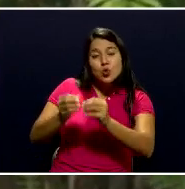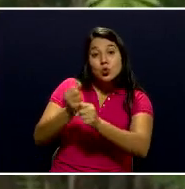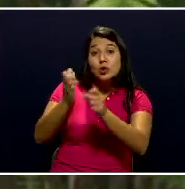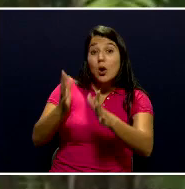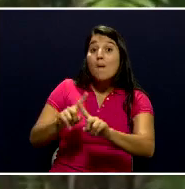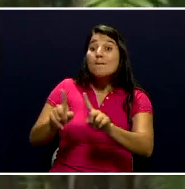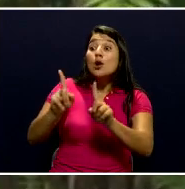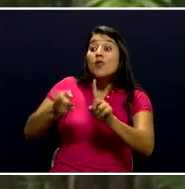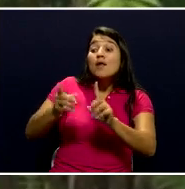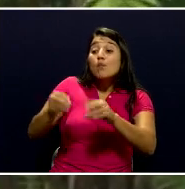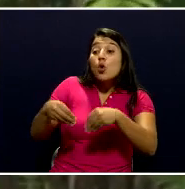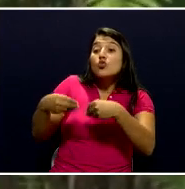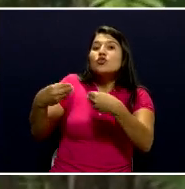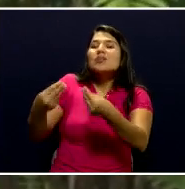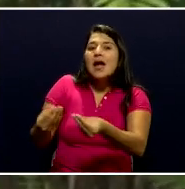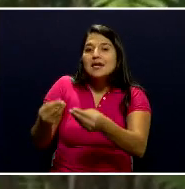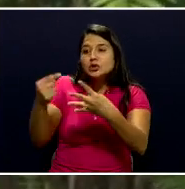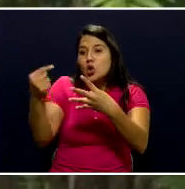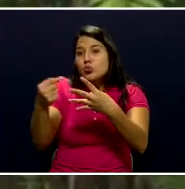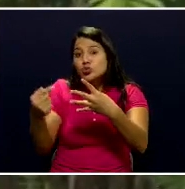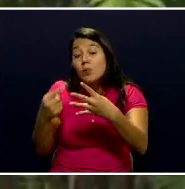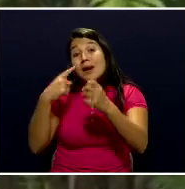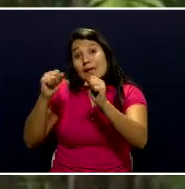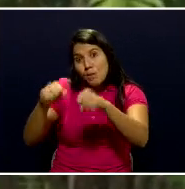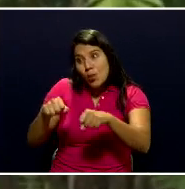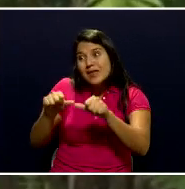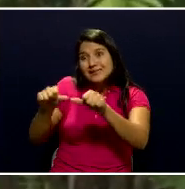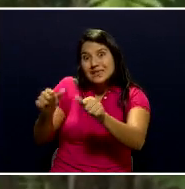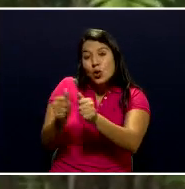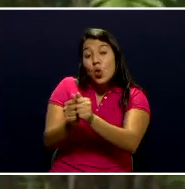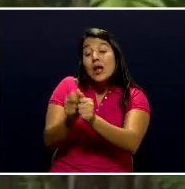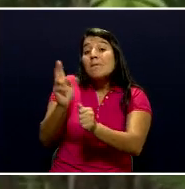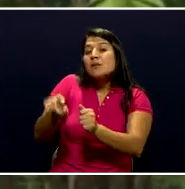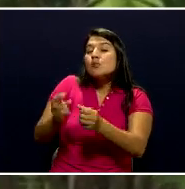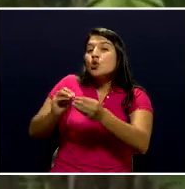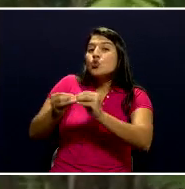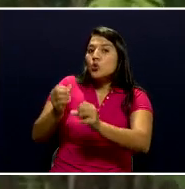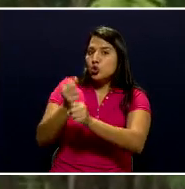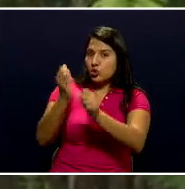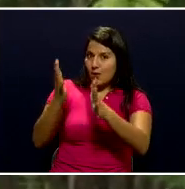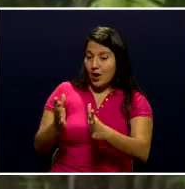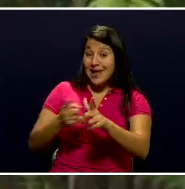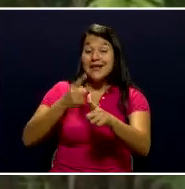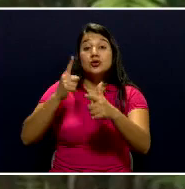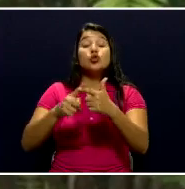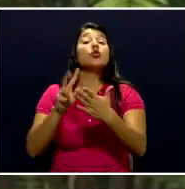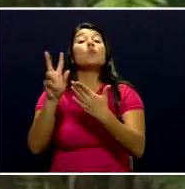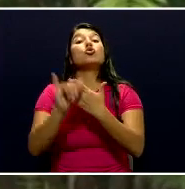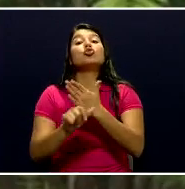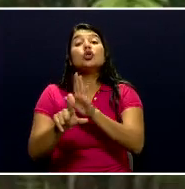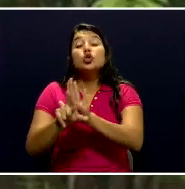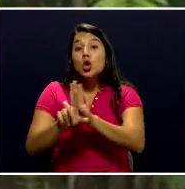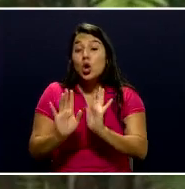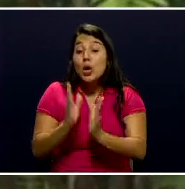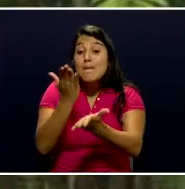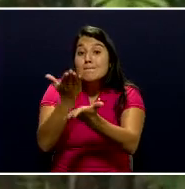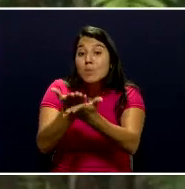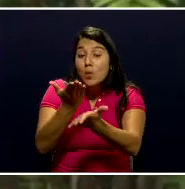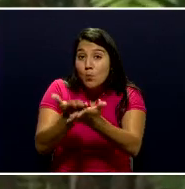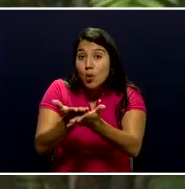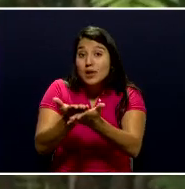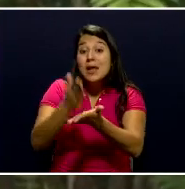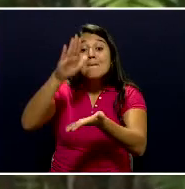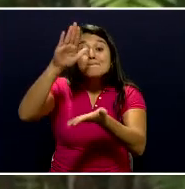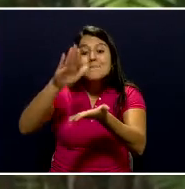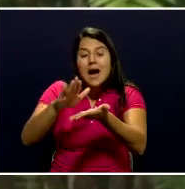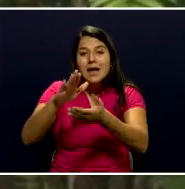opciones para que puedan sostener estos puestos de trabajo. En este sentido, el proyecto de ley plantea la disminución de la jornada de trabajo sin